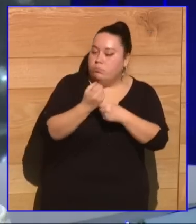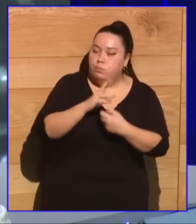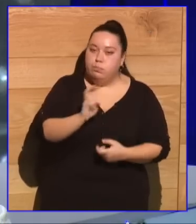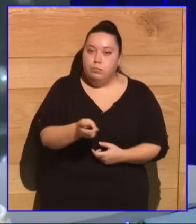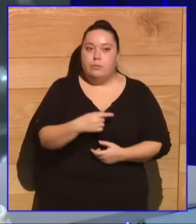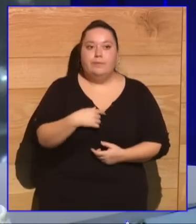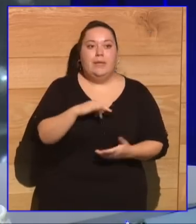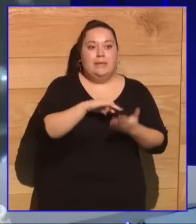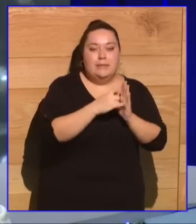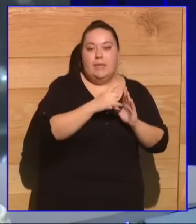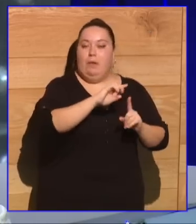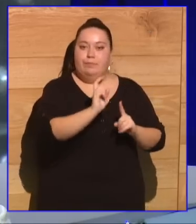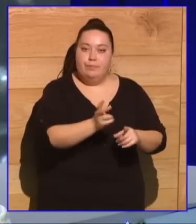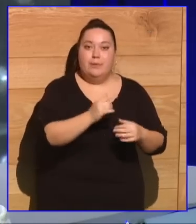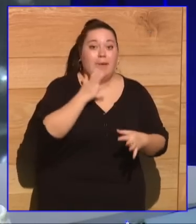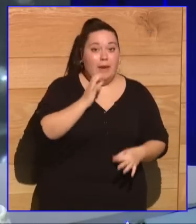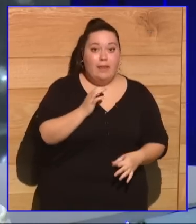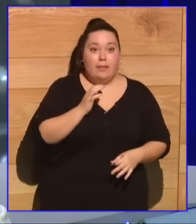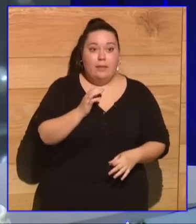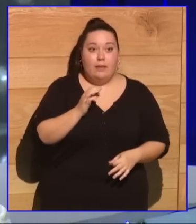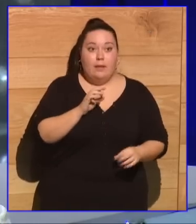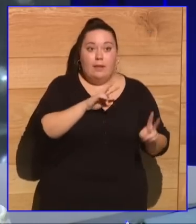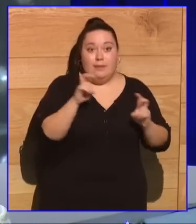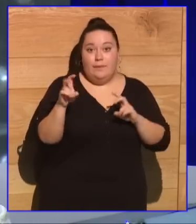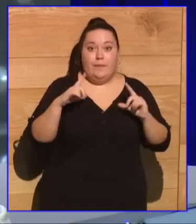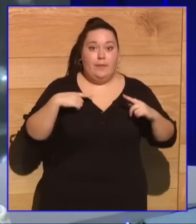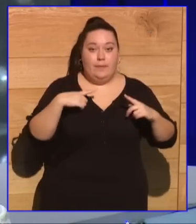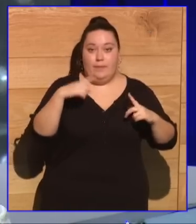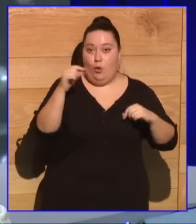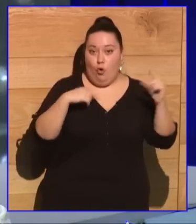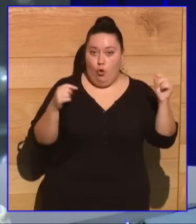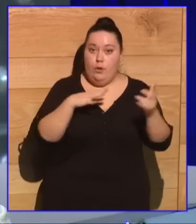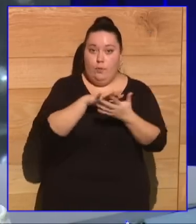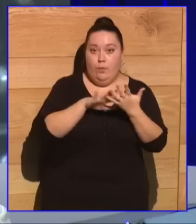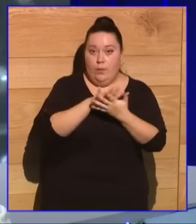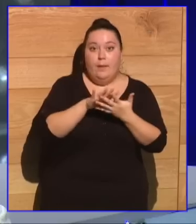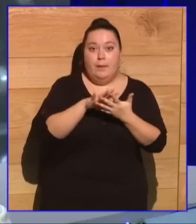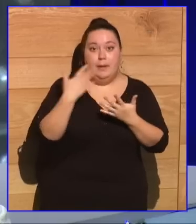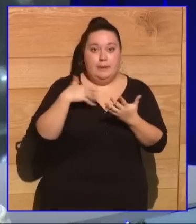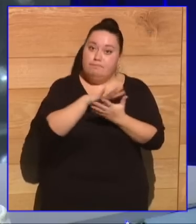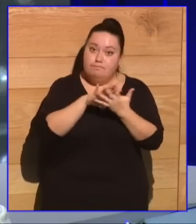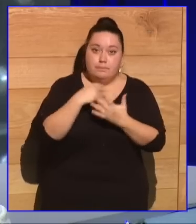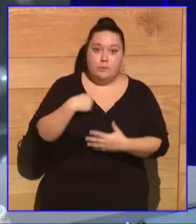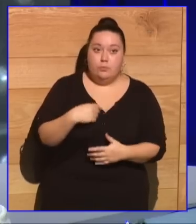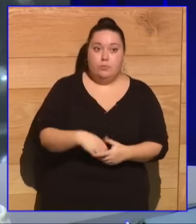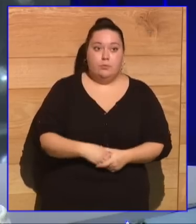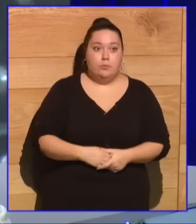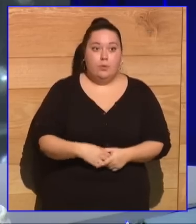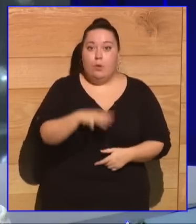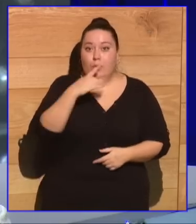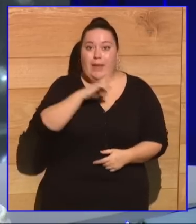dobla la mano al sistema. No, en realidad estos son los temas que trata Hollywood. Estos son los temas que trata Hollywood porque son los que tienen